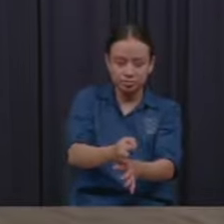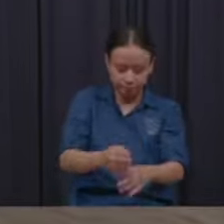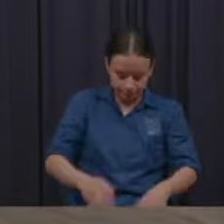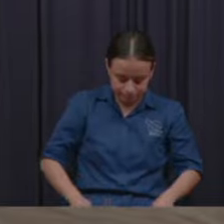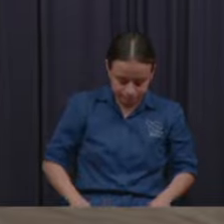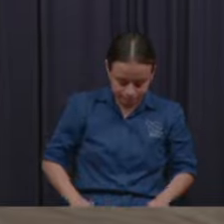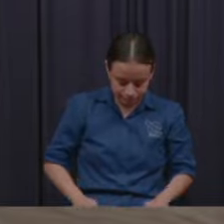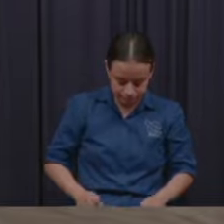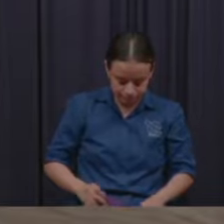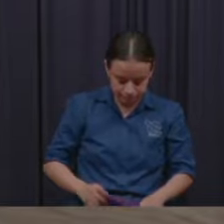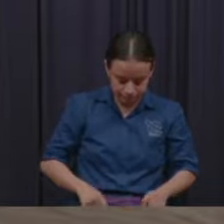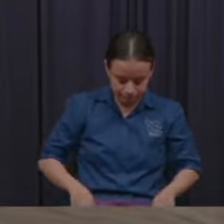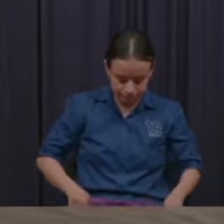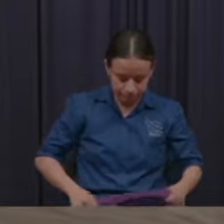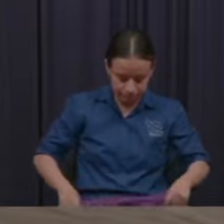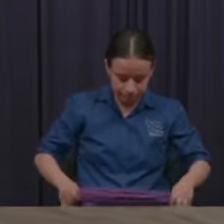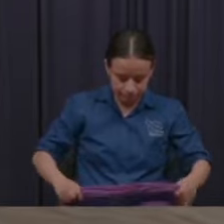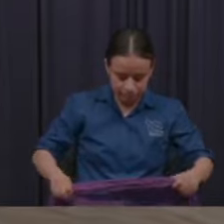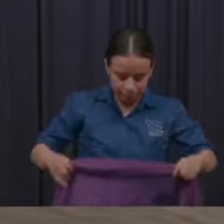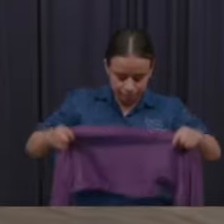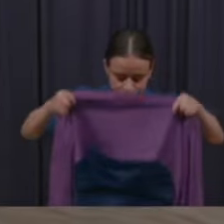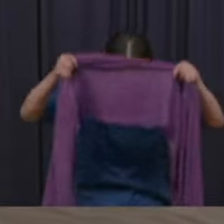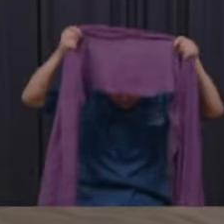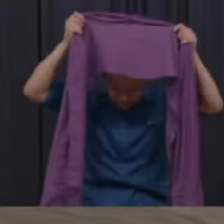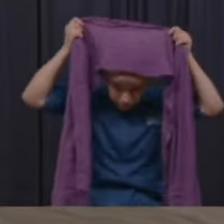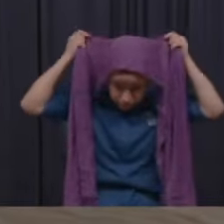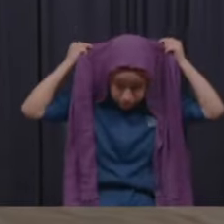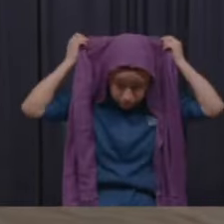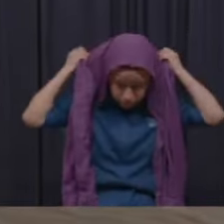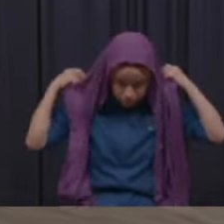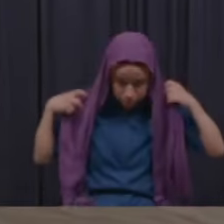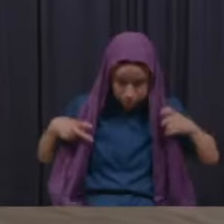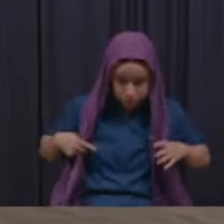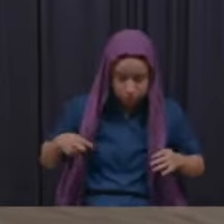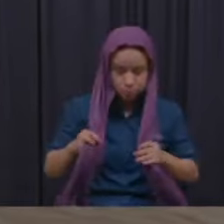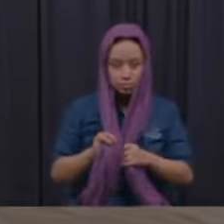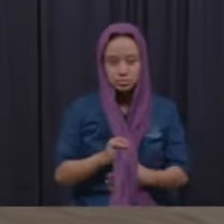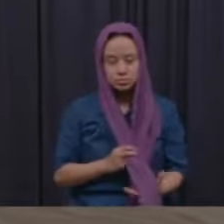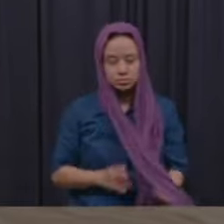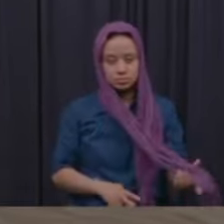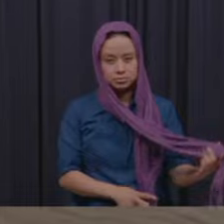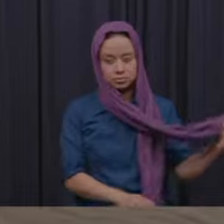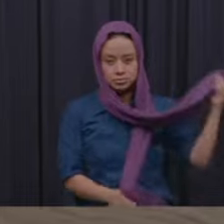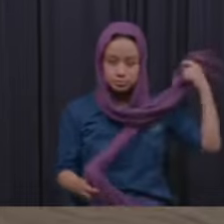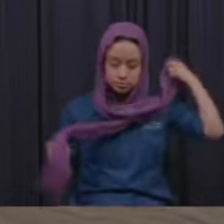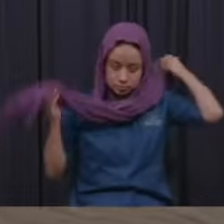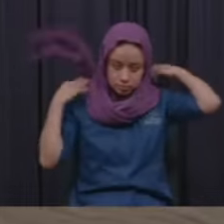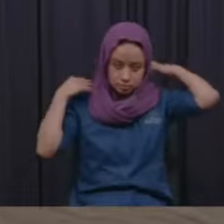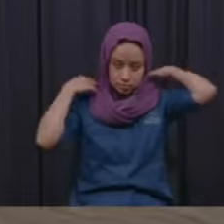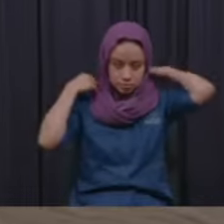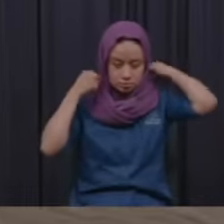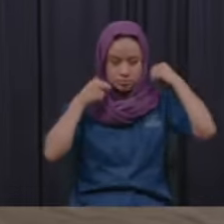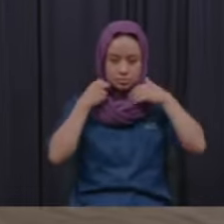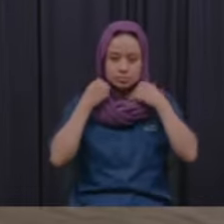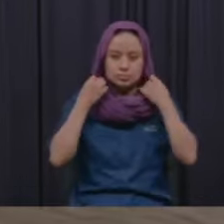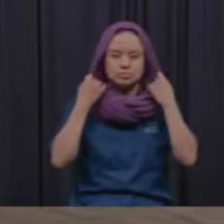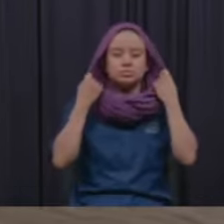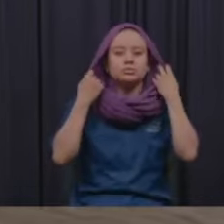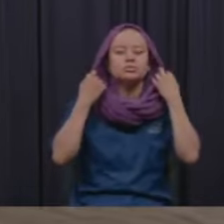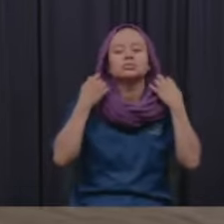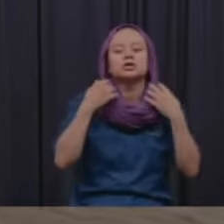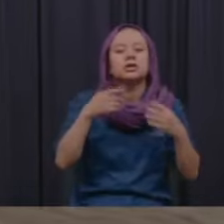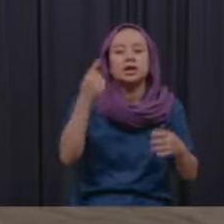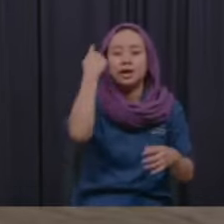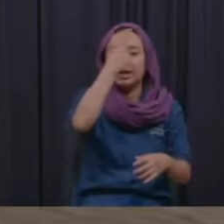Como para marchar. Ok, ya, un ratito, un momentito. Esto es por la fe. Mire, el Salmo